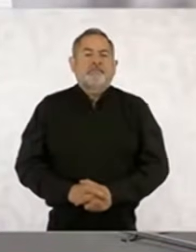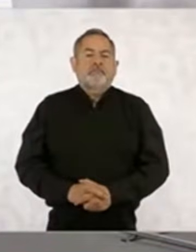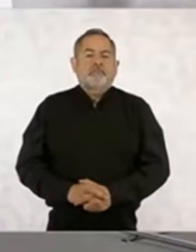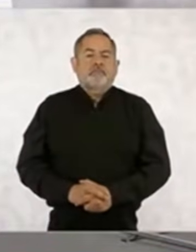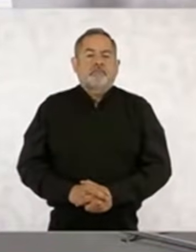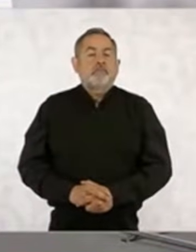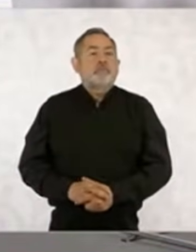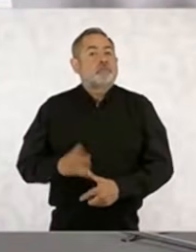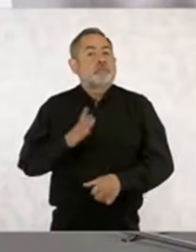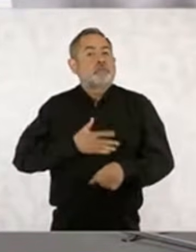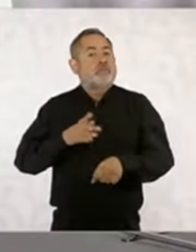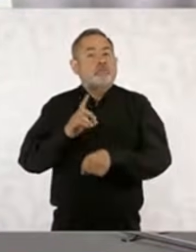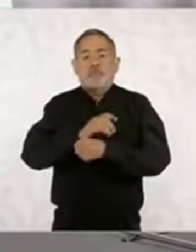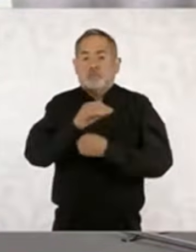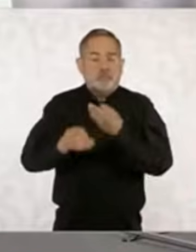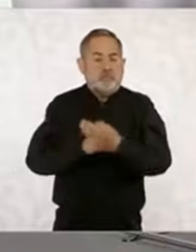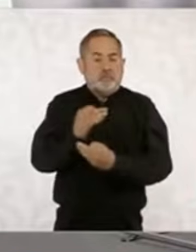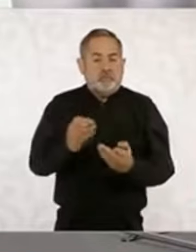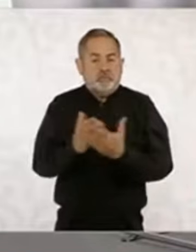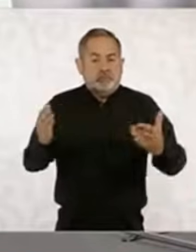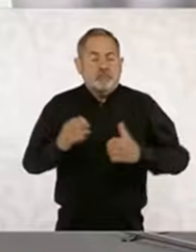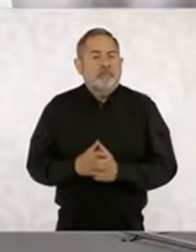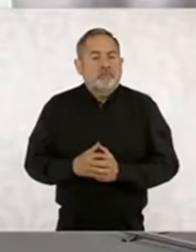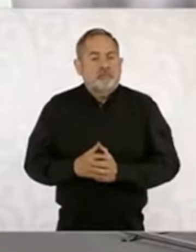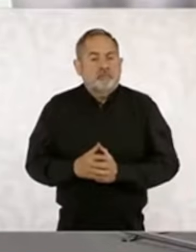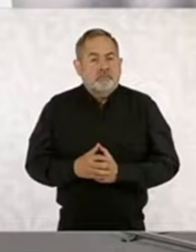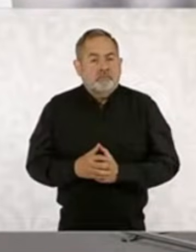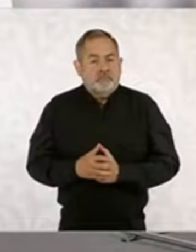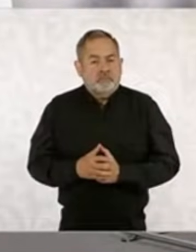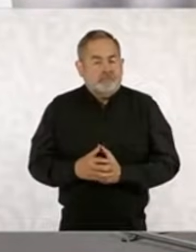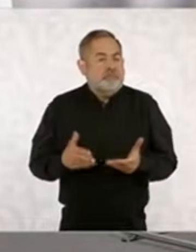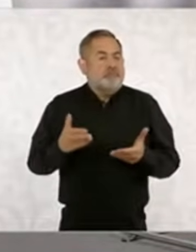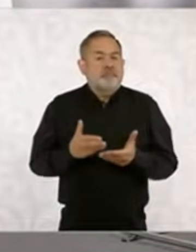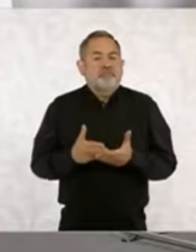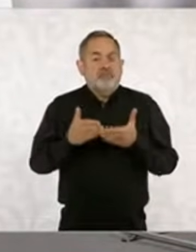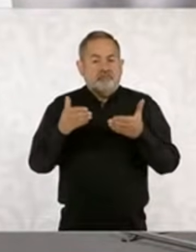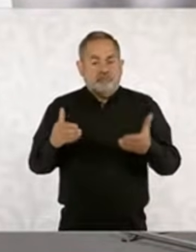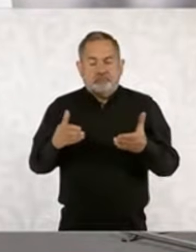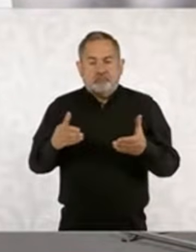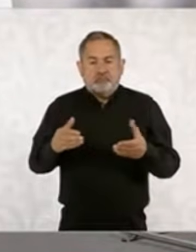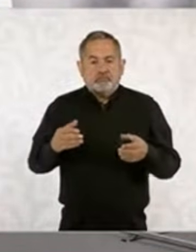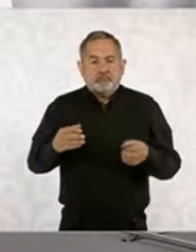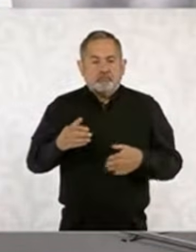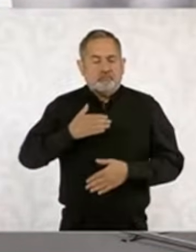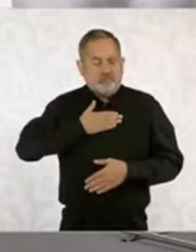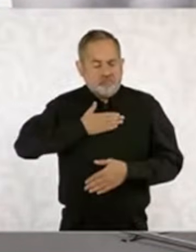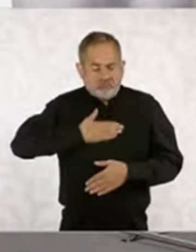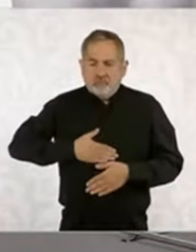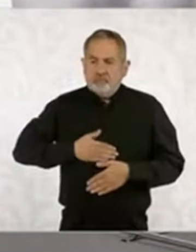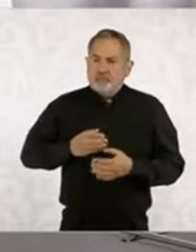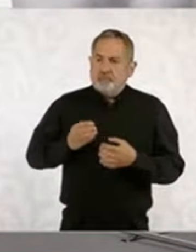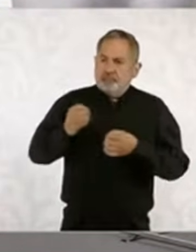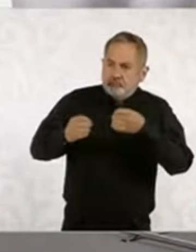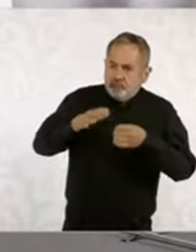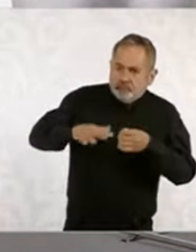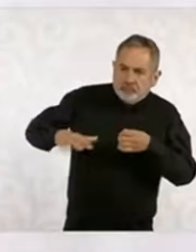Buenos días a todos. Hoy se da un paso importante en la justicia social para los